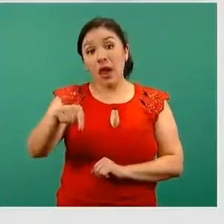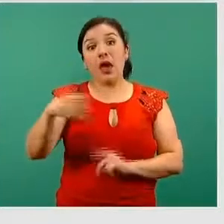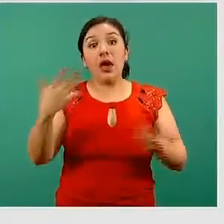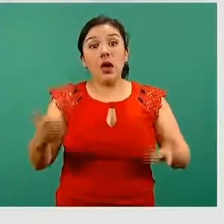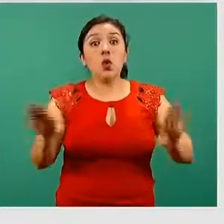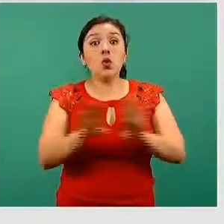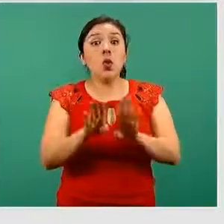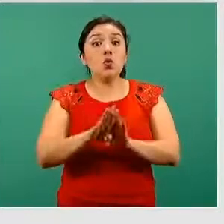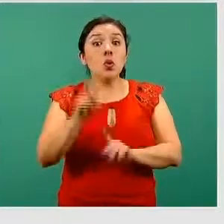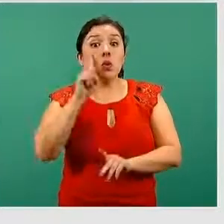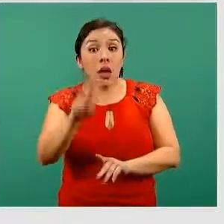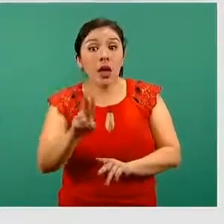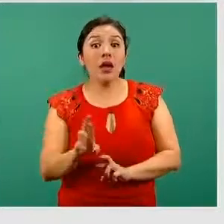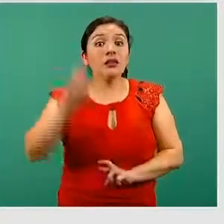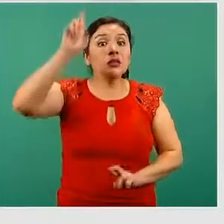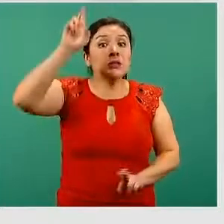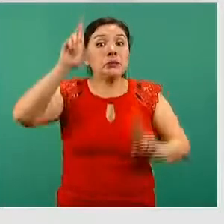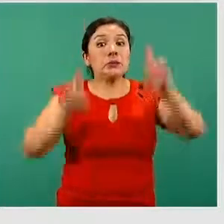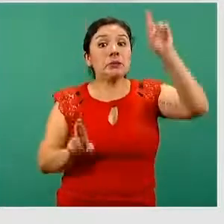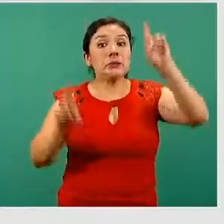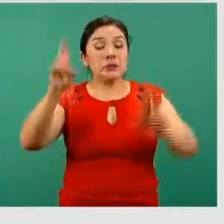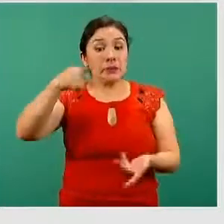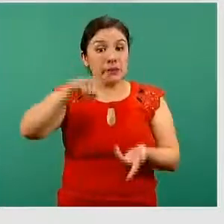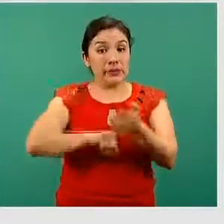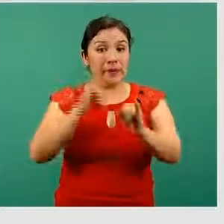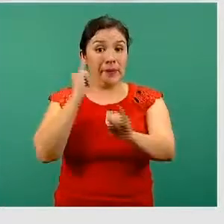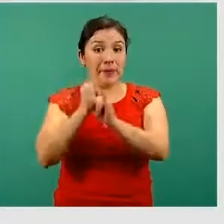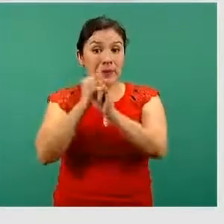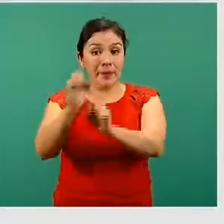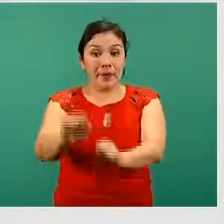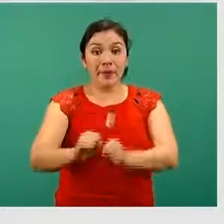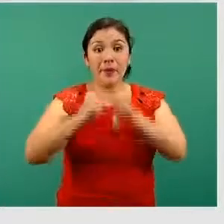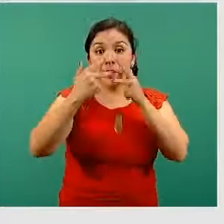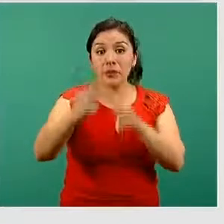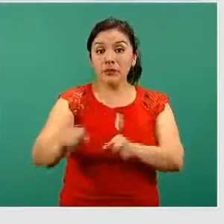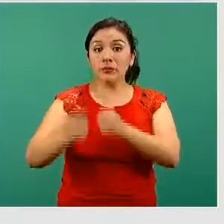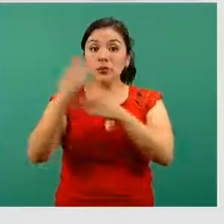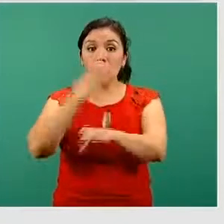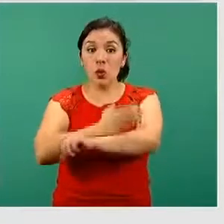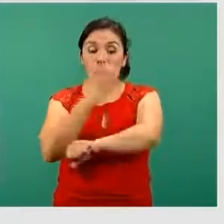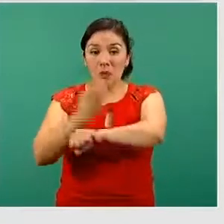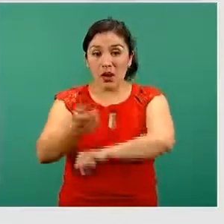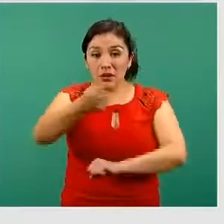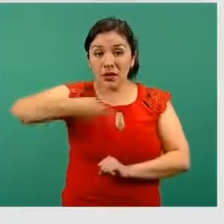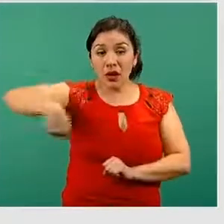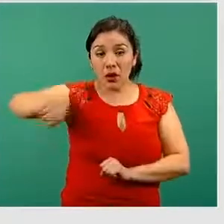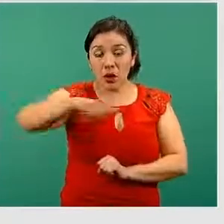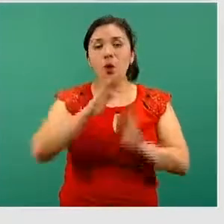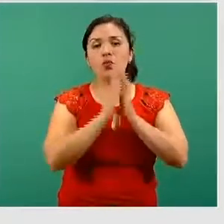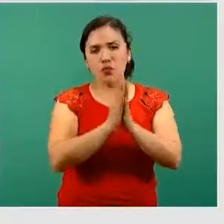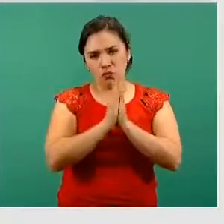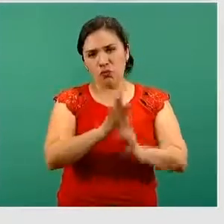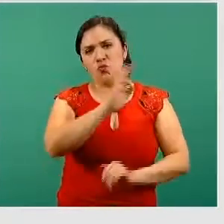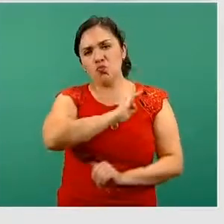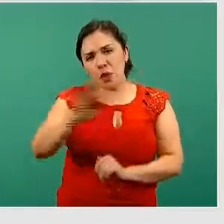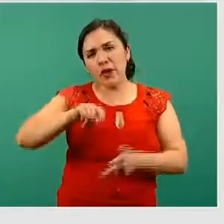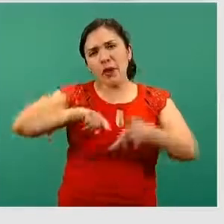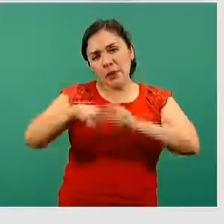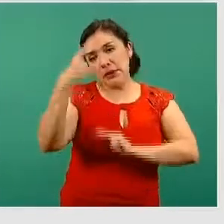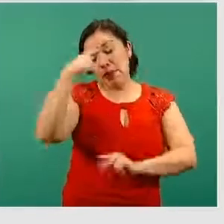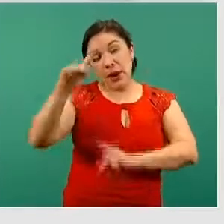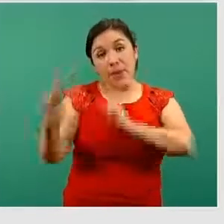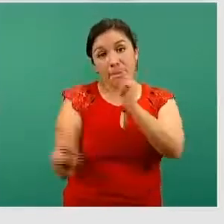como han estado pidiendo la palabra los compañeros y compañeras reporteras que nos acompañan, por favor,